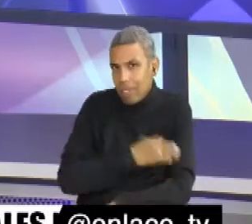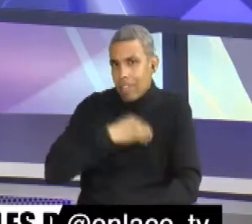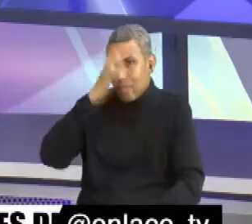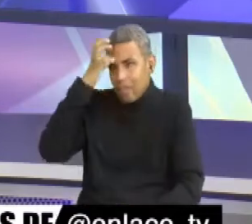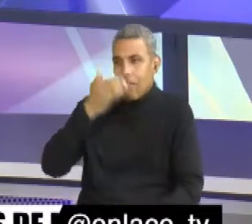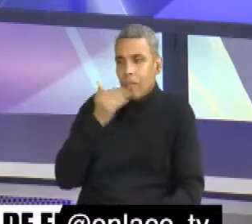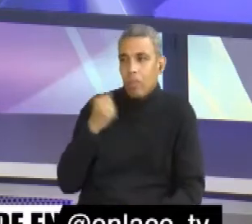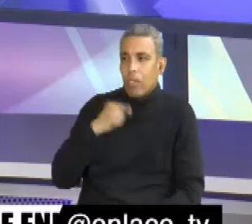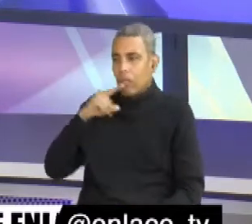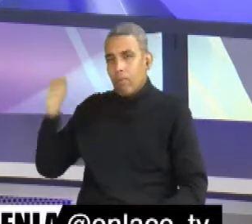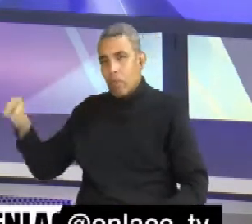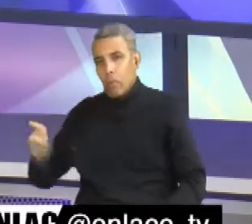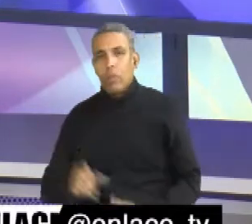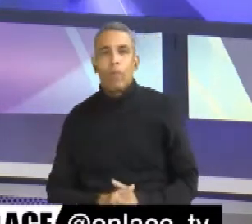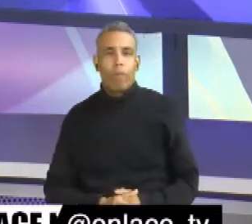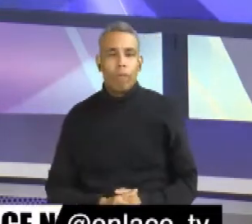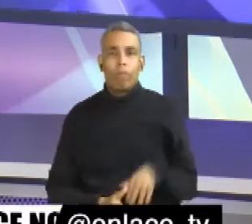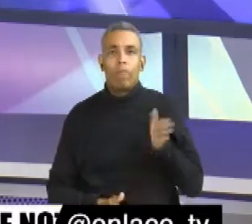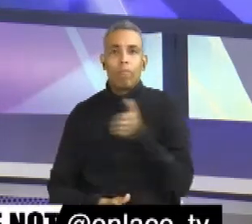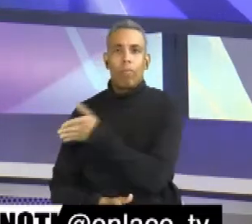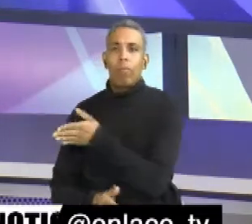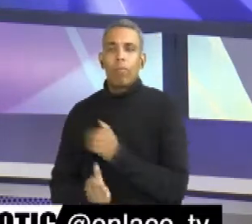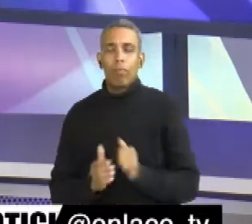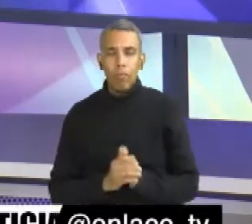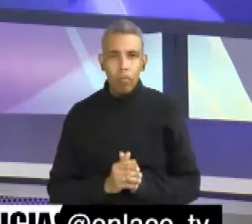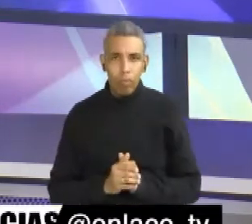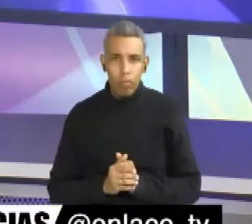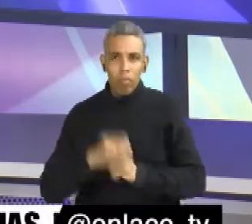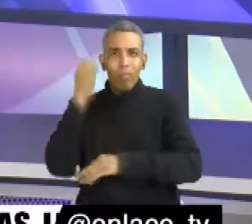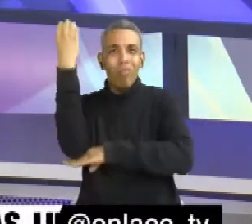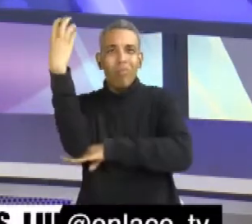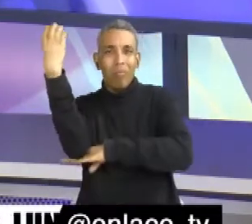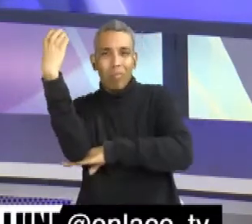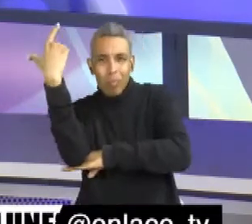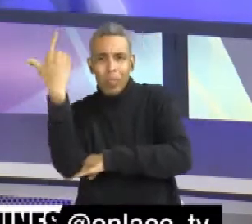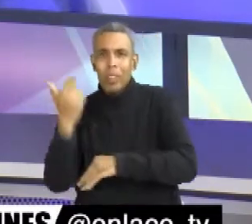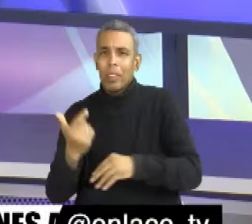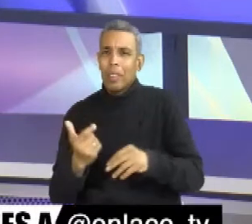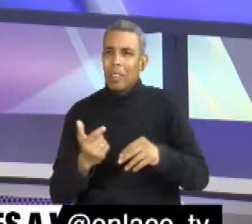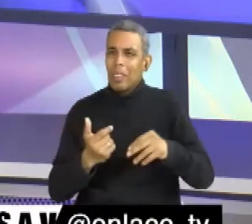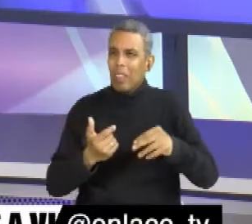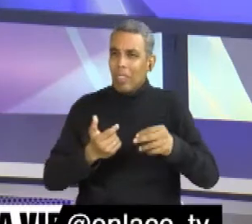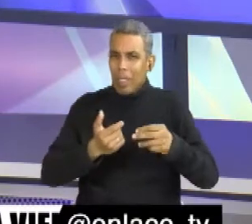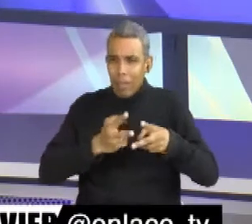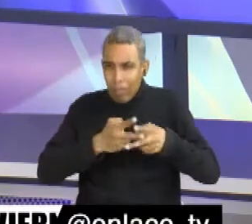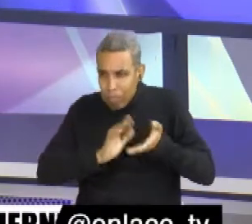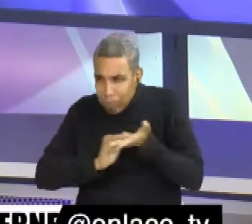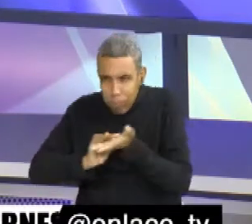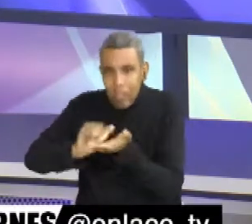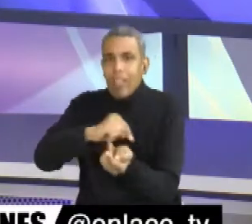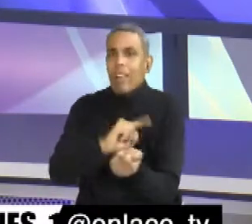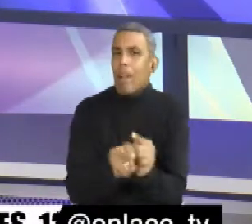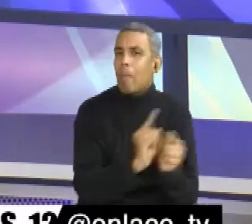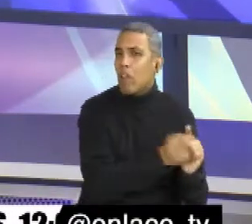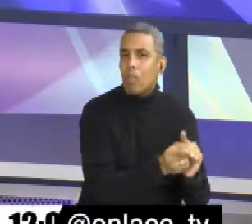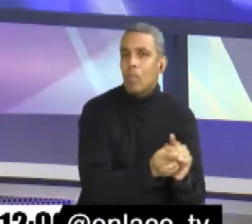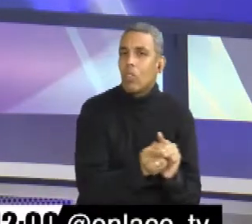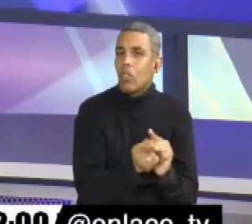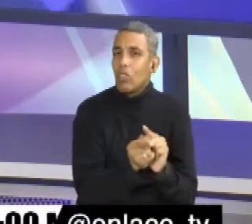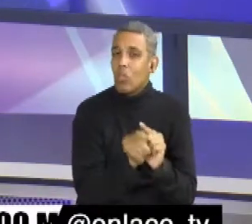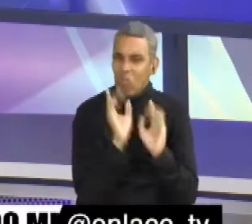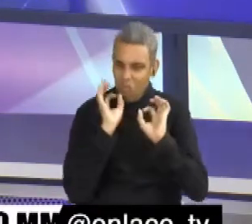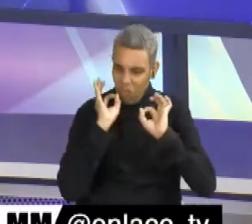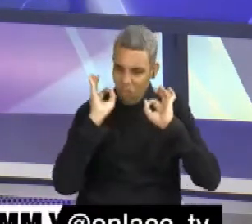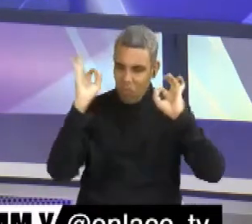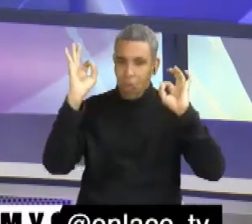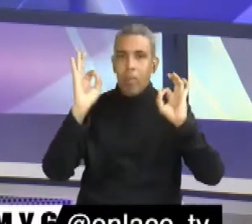Iniciaron en la calle 50 con carrera décima las obras civiles del proyecto de modernización de la red semafórica del municipio. Se espera que en 10 meses culminen los trabajos, en